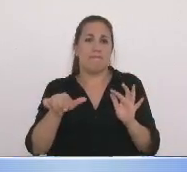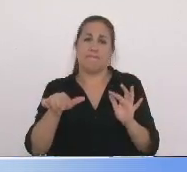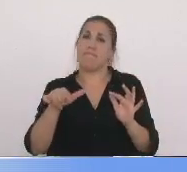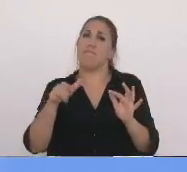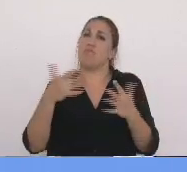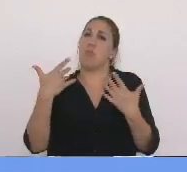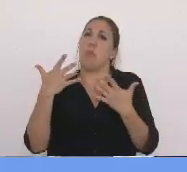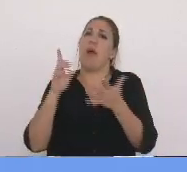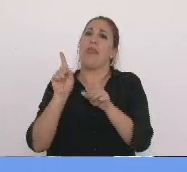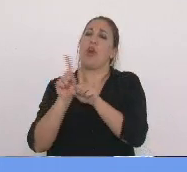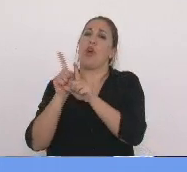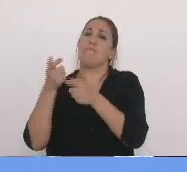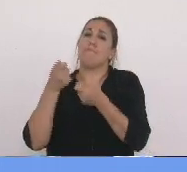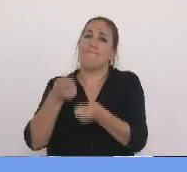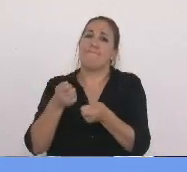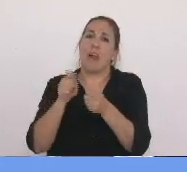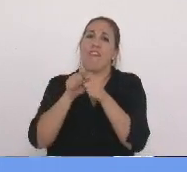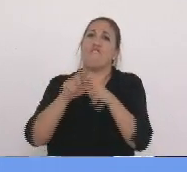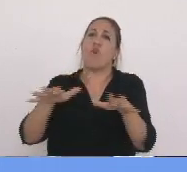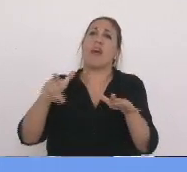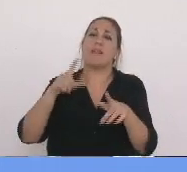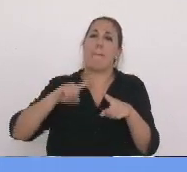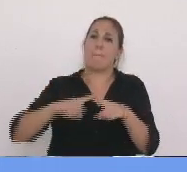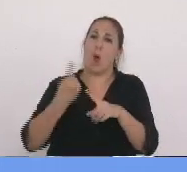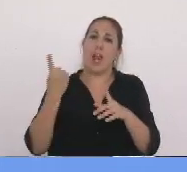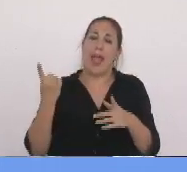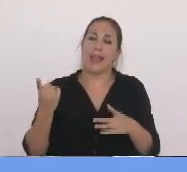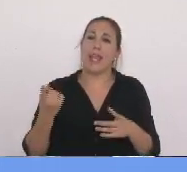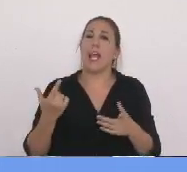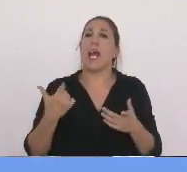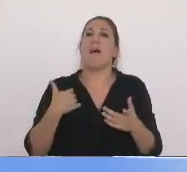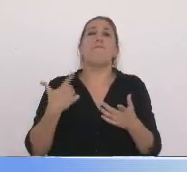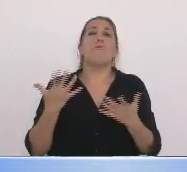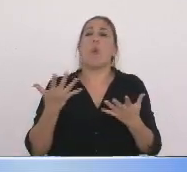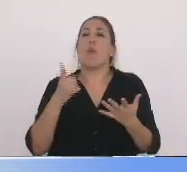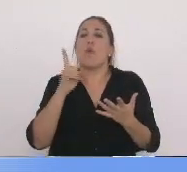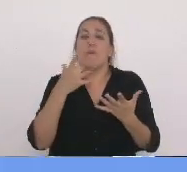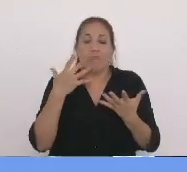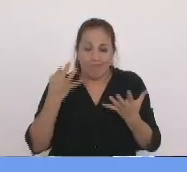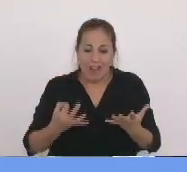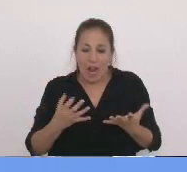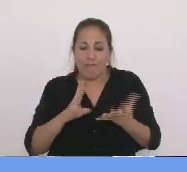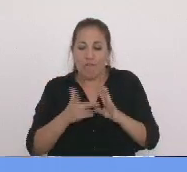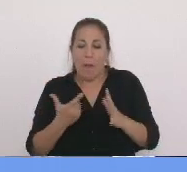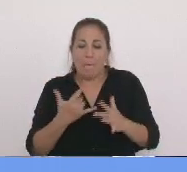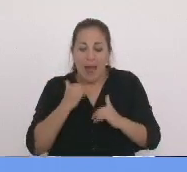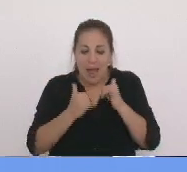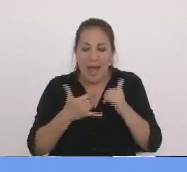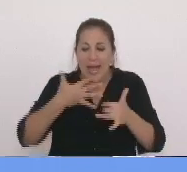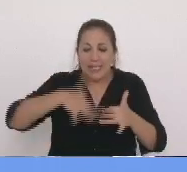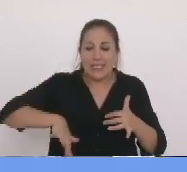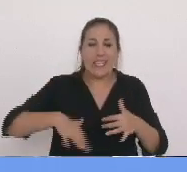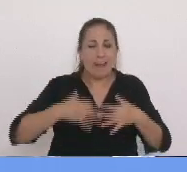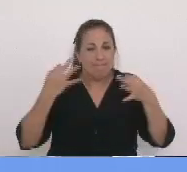la influencia política la verdad es que no encuentra una explicación satisfactoria para este retroceso en este punto